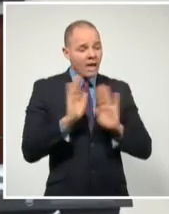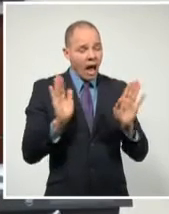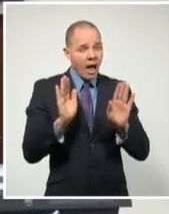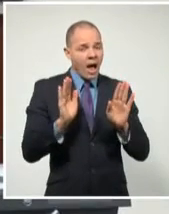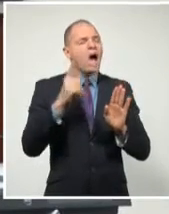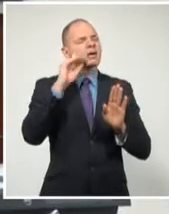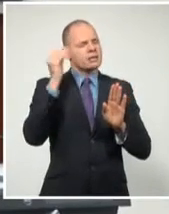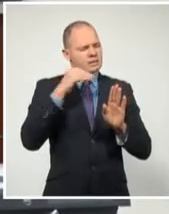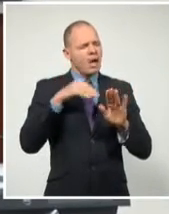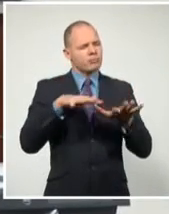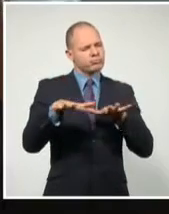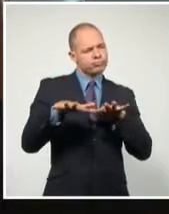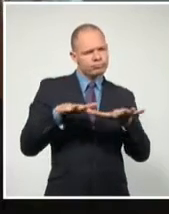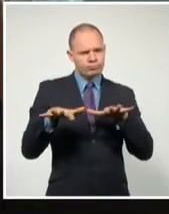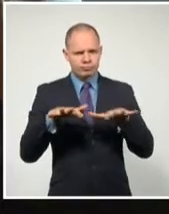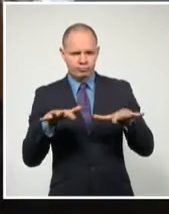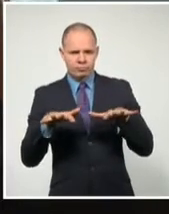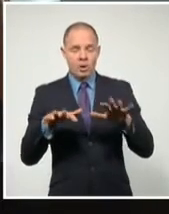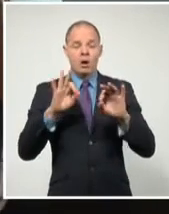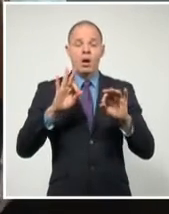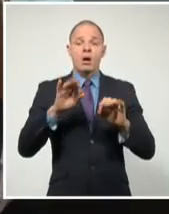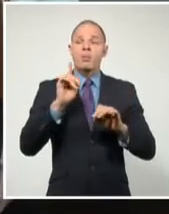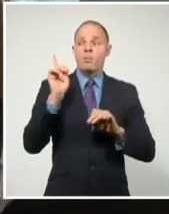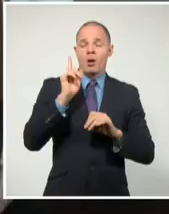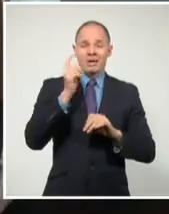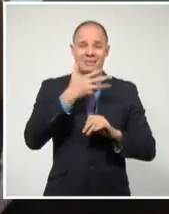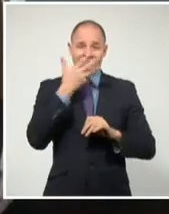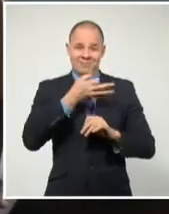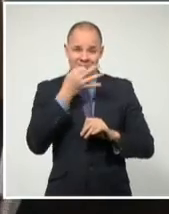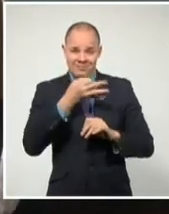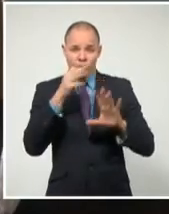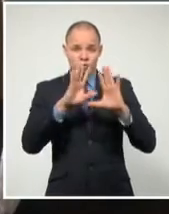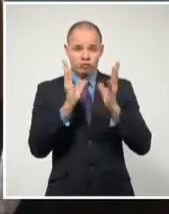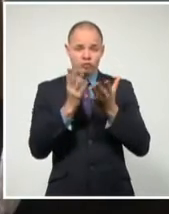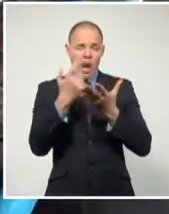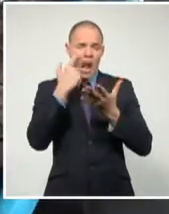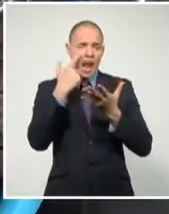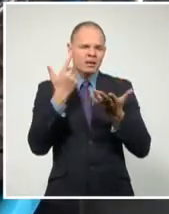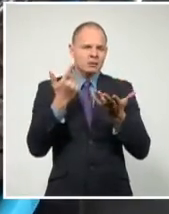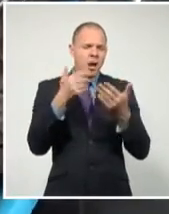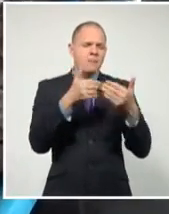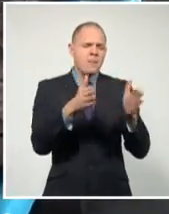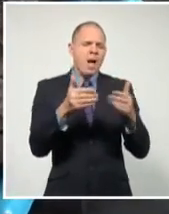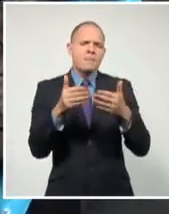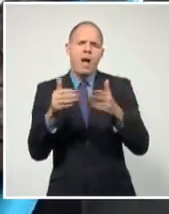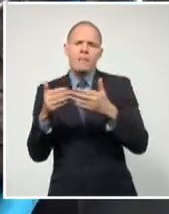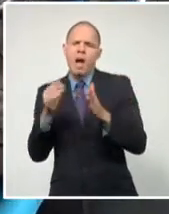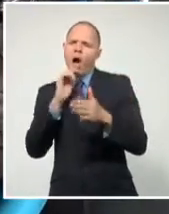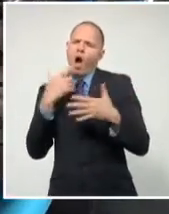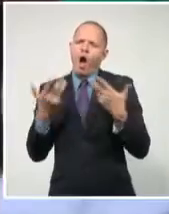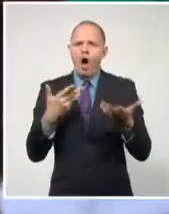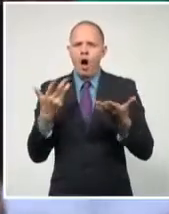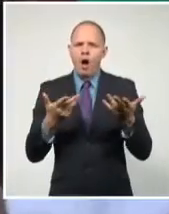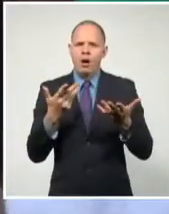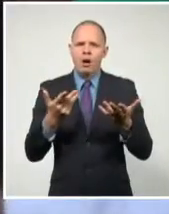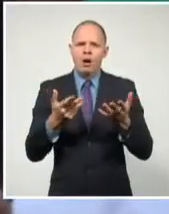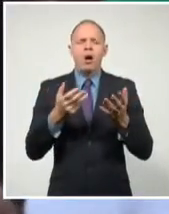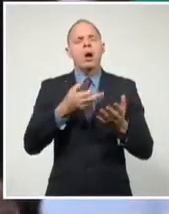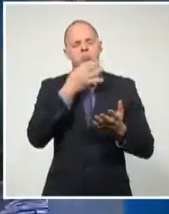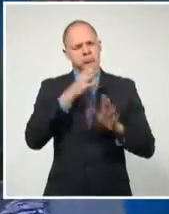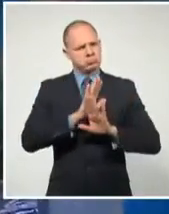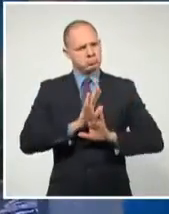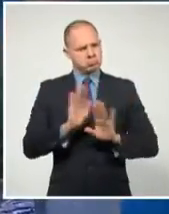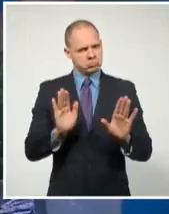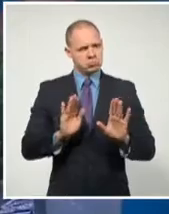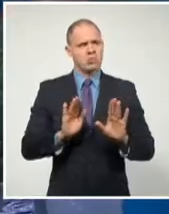fases para cuando se regrese gradualmente a la normalidad, en la que se podrán abrir paulatinamente un grupo de actividades, teniendo en